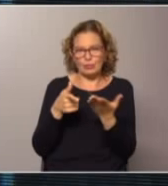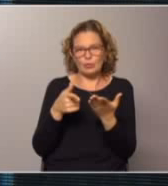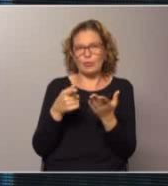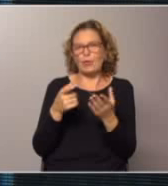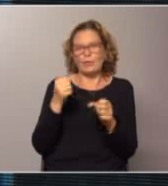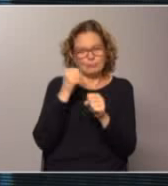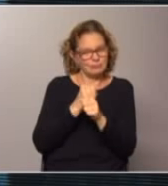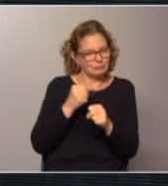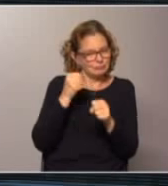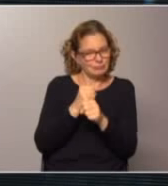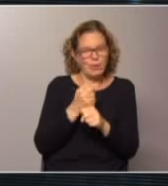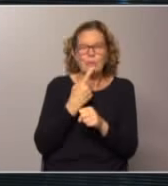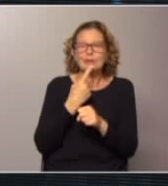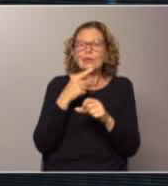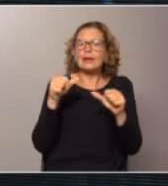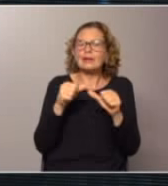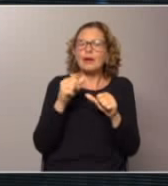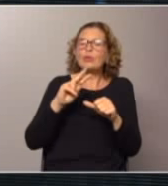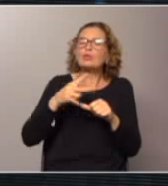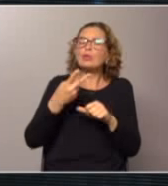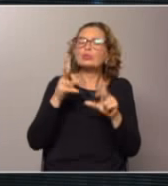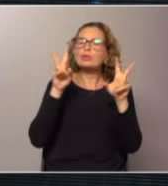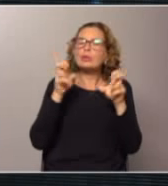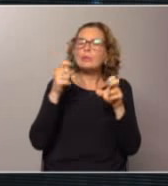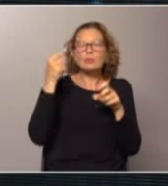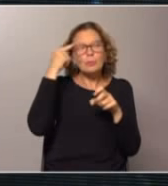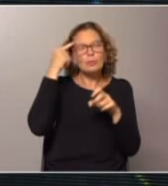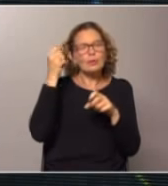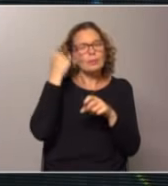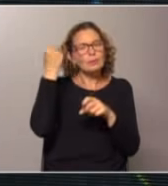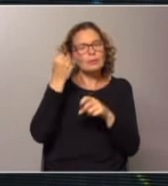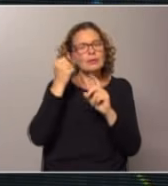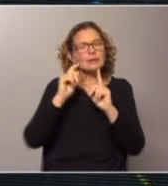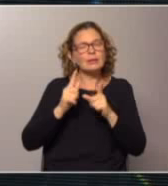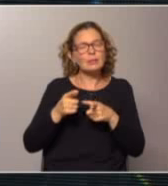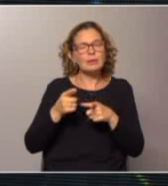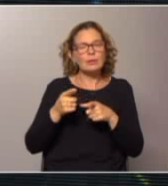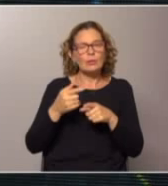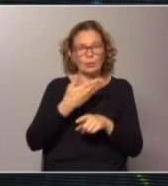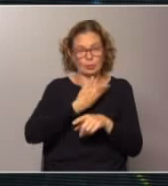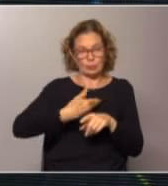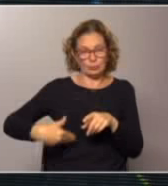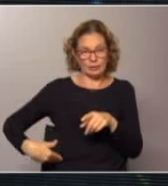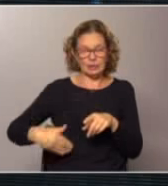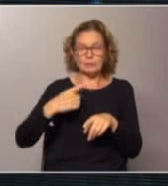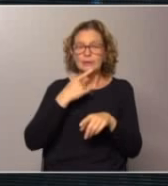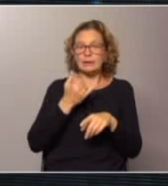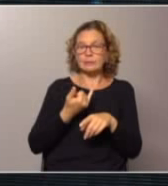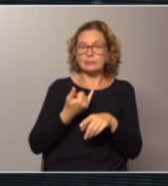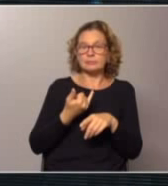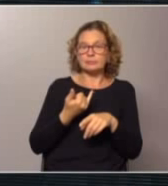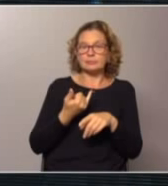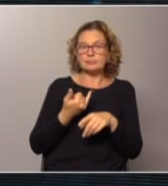político que hay que hacer hay una segunda cuestión que yo creo que es muy importante que es cuando se gobierna el gobierno